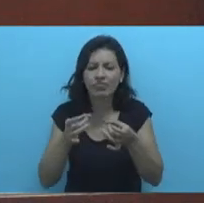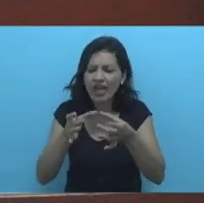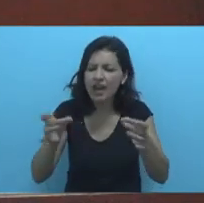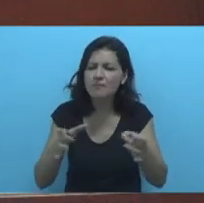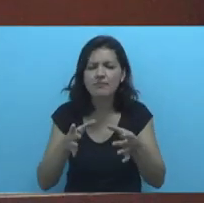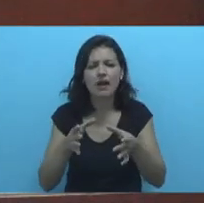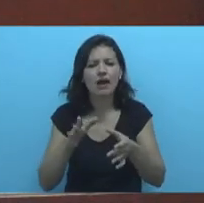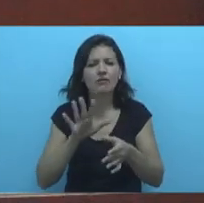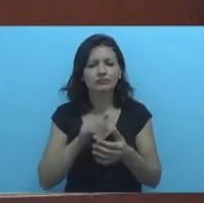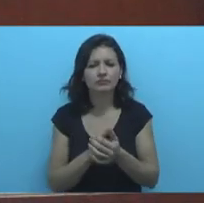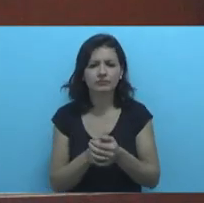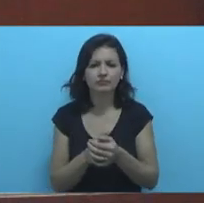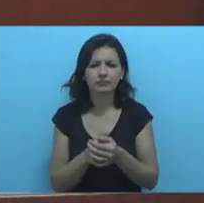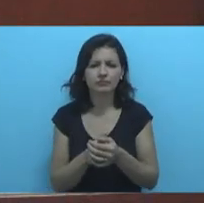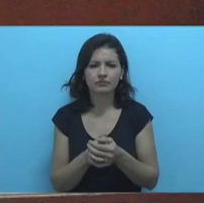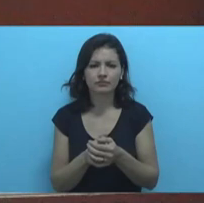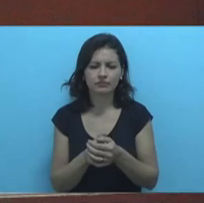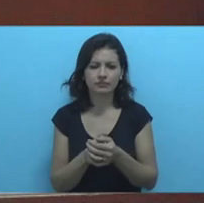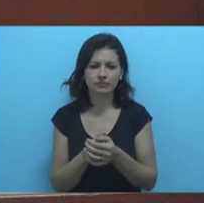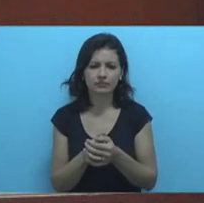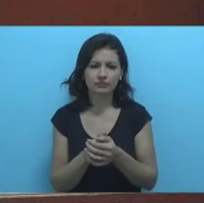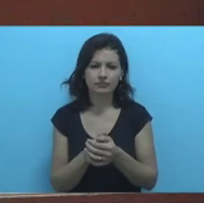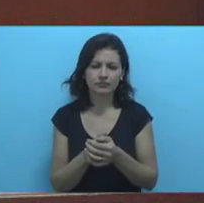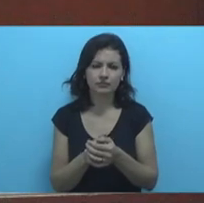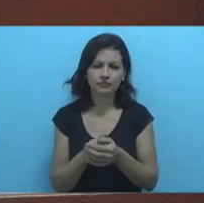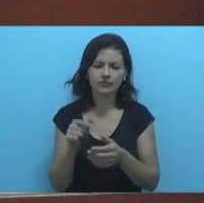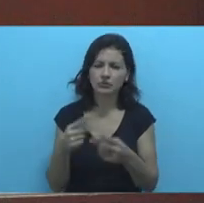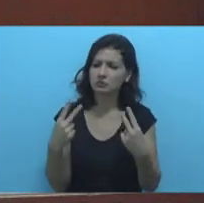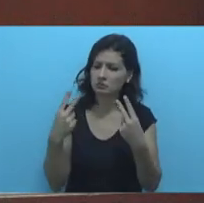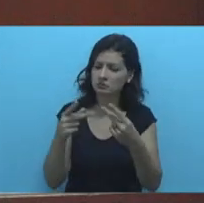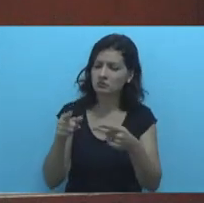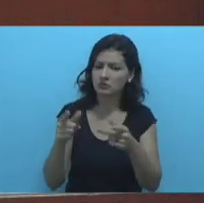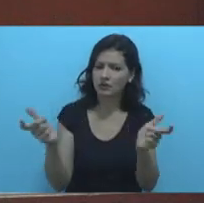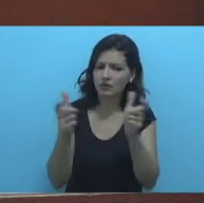Fui a ese departamento de la calle 9 de Julio,